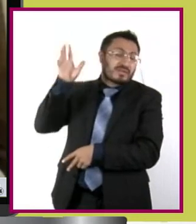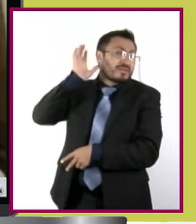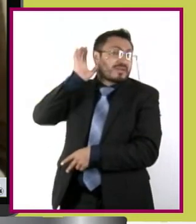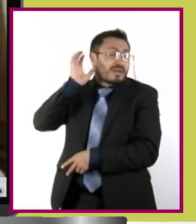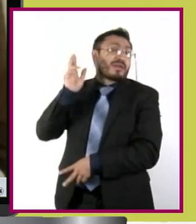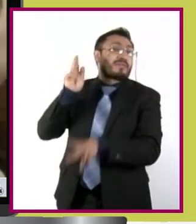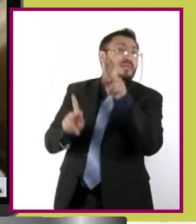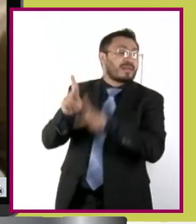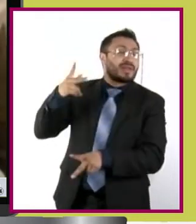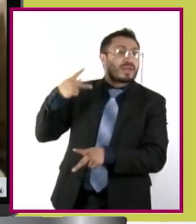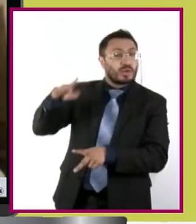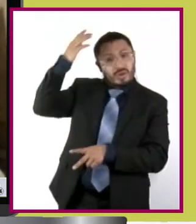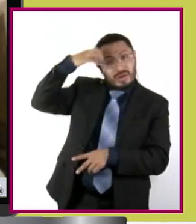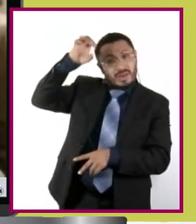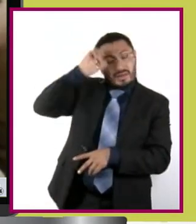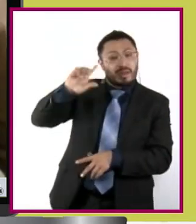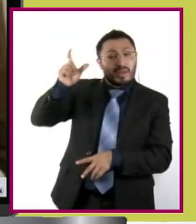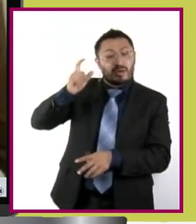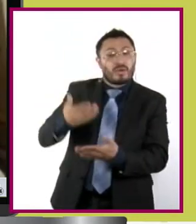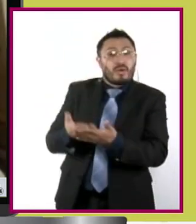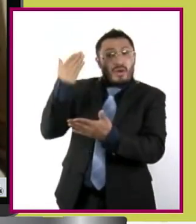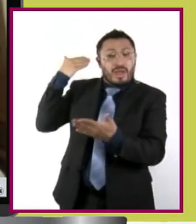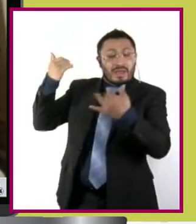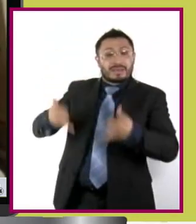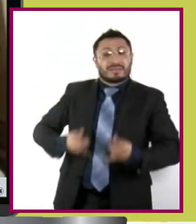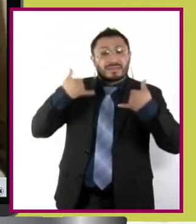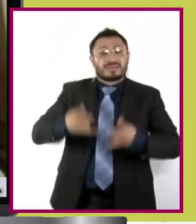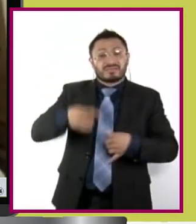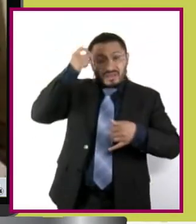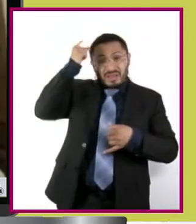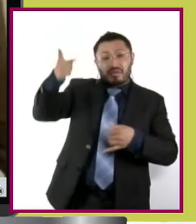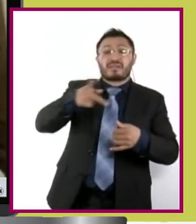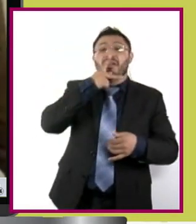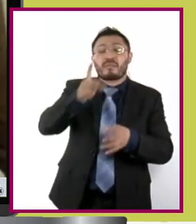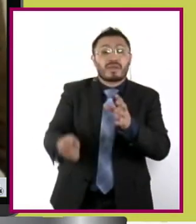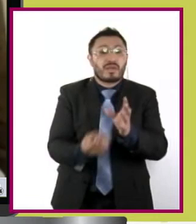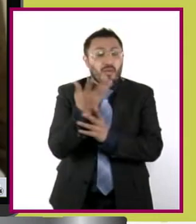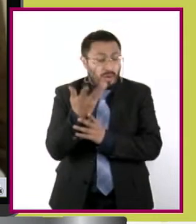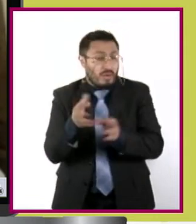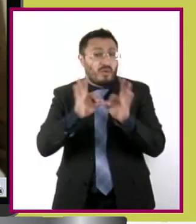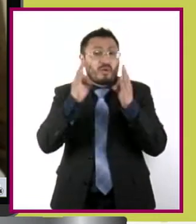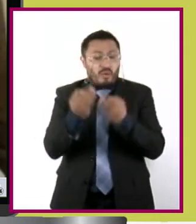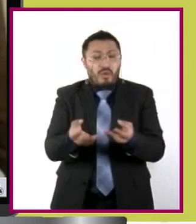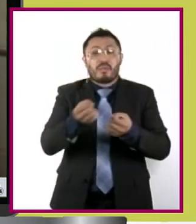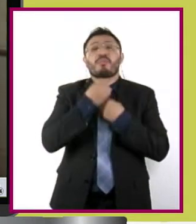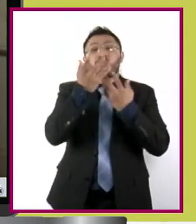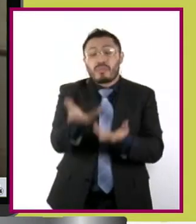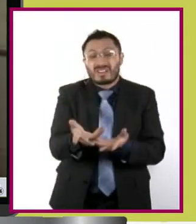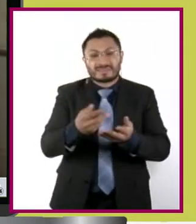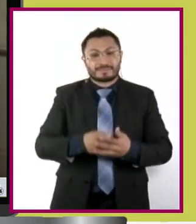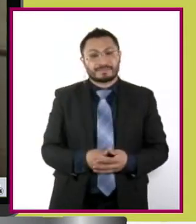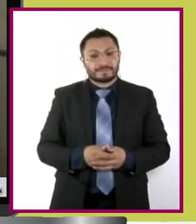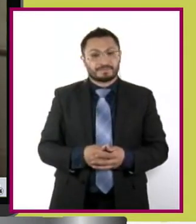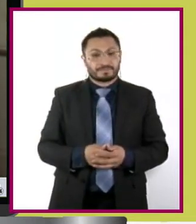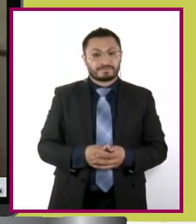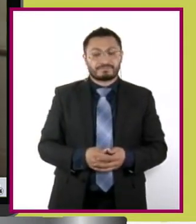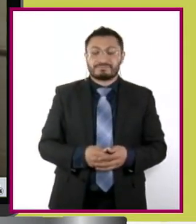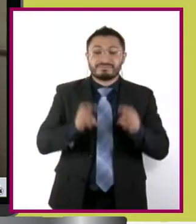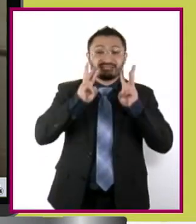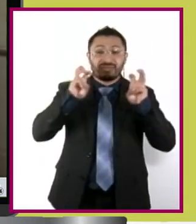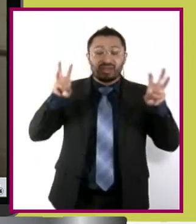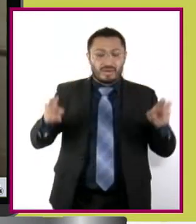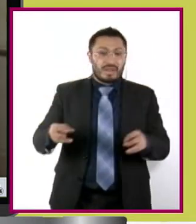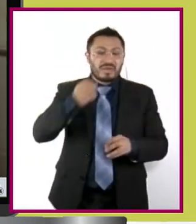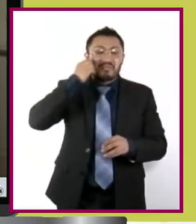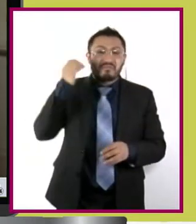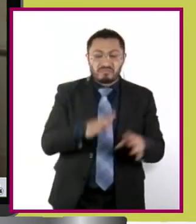experiencia también de cuando en la juventud inventaron nuevas palabras y nuevas formas de expresarse. ¡Wow! Estuvo súper